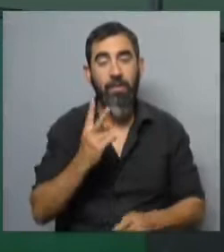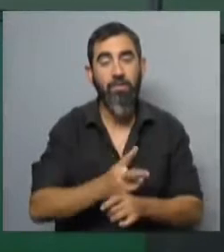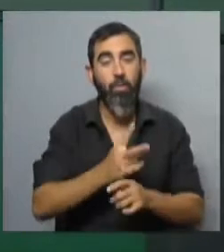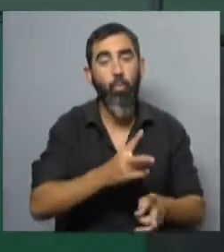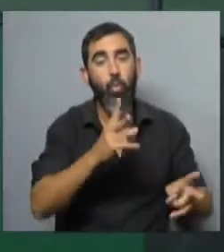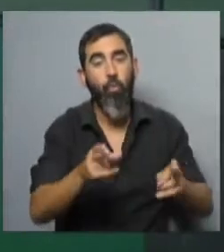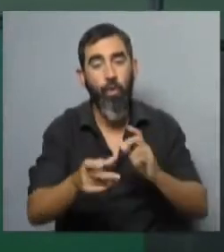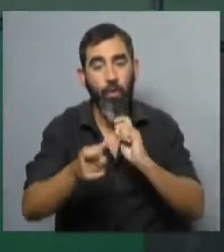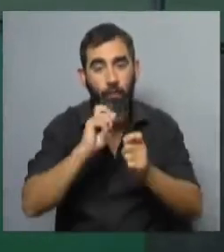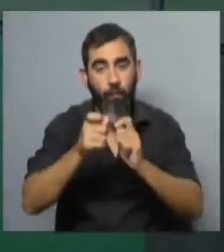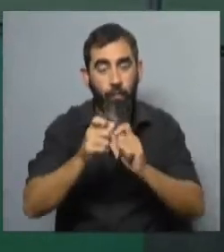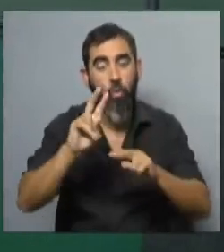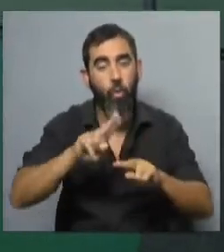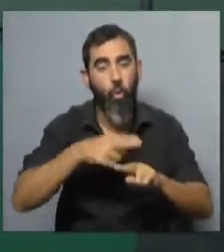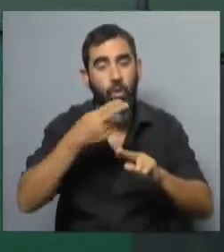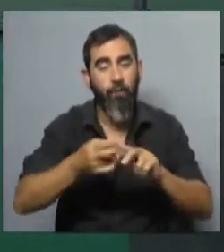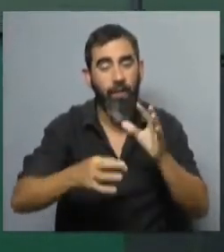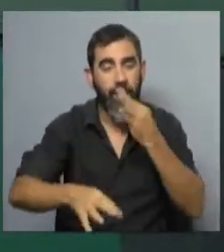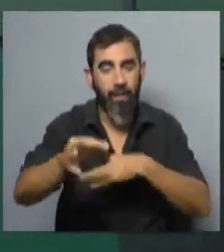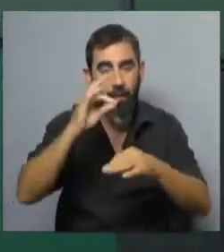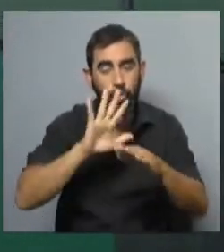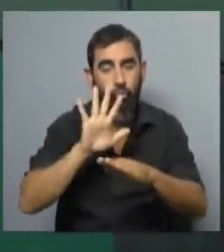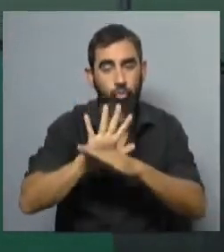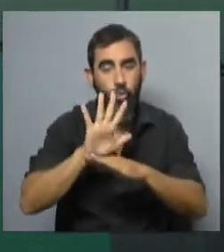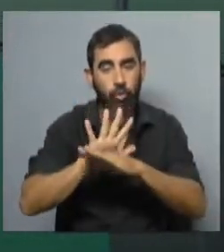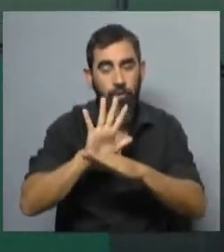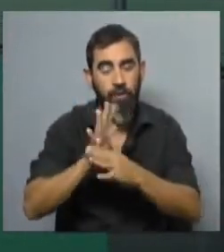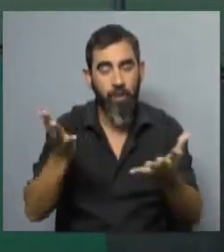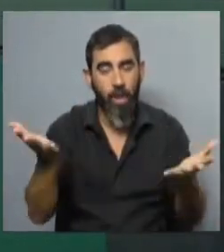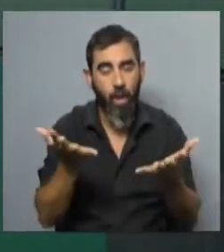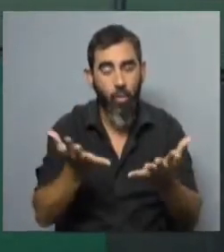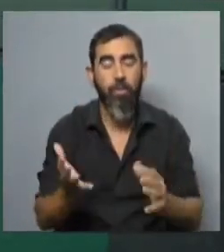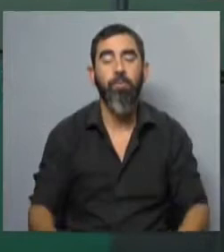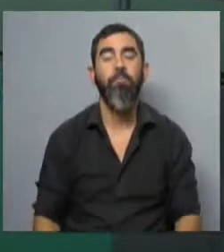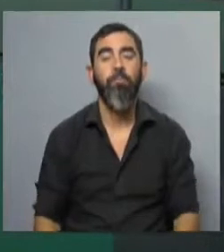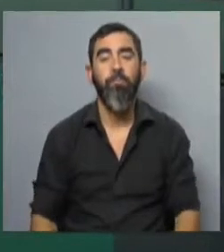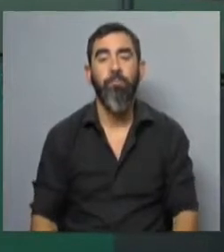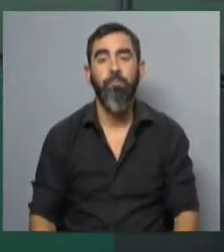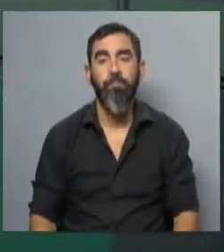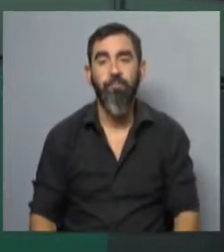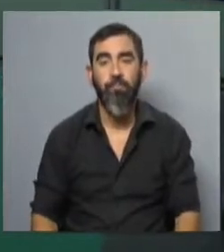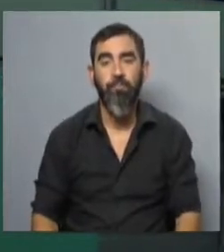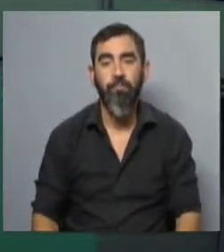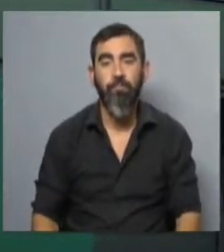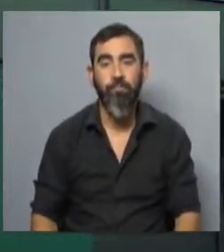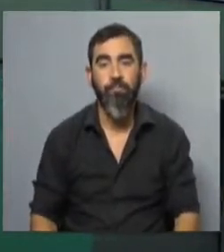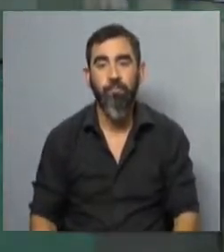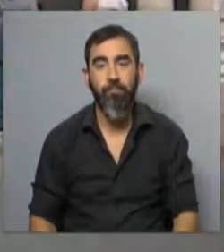Bloque del informativo, nos vamos de nuevo al Teatro de Solís. Mauricio Pérez, adelante, que tenés novedades muy lindas para compartir.